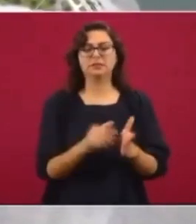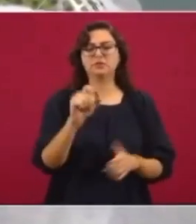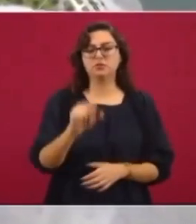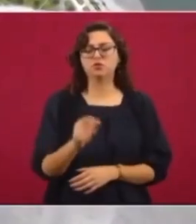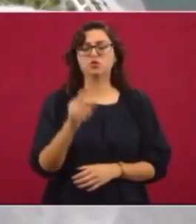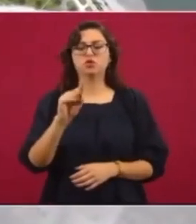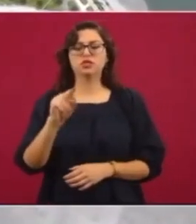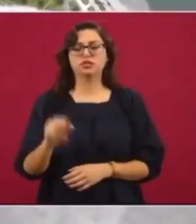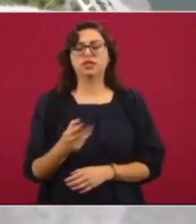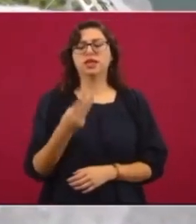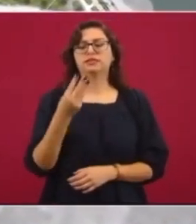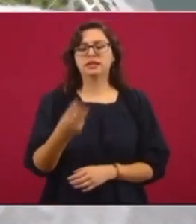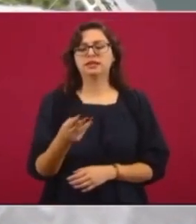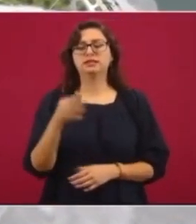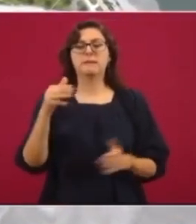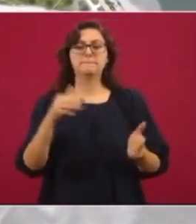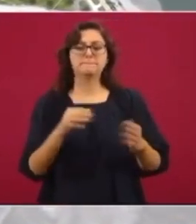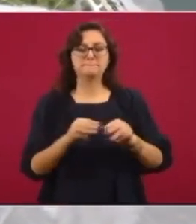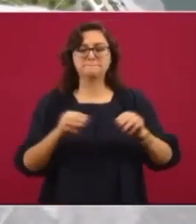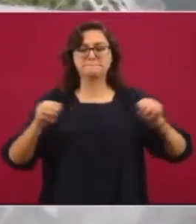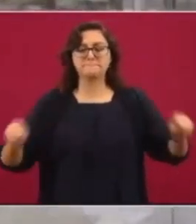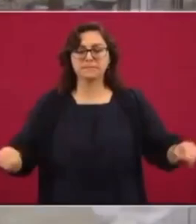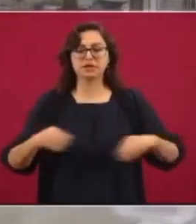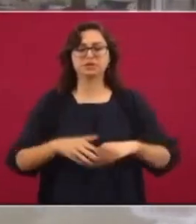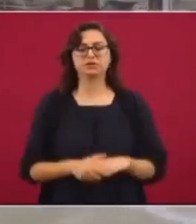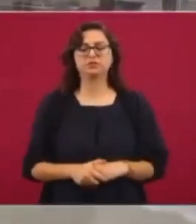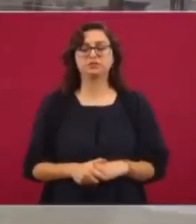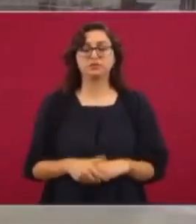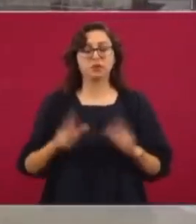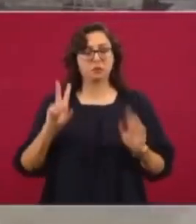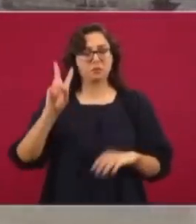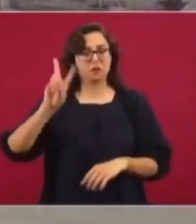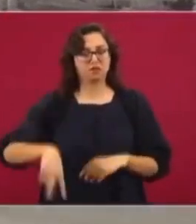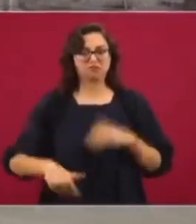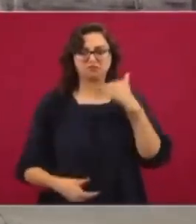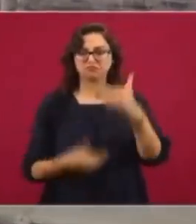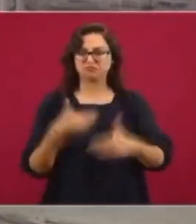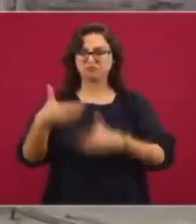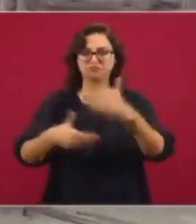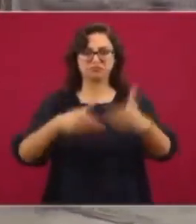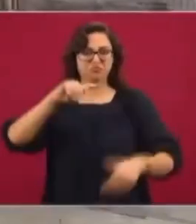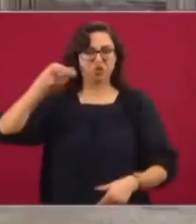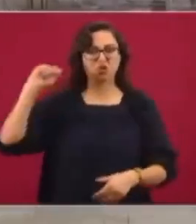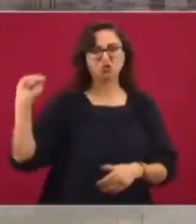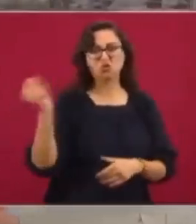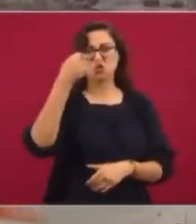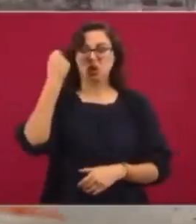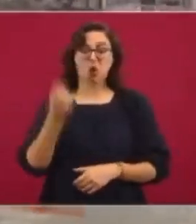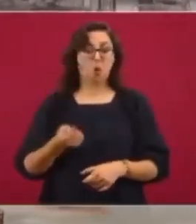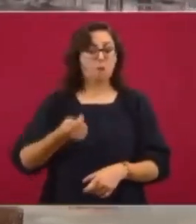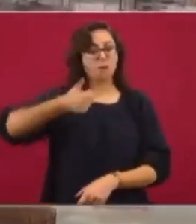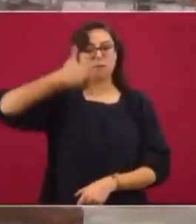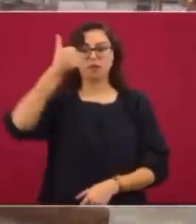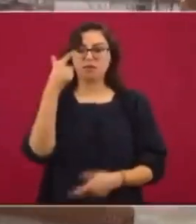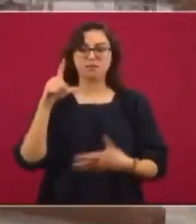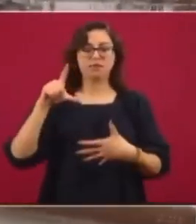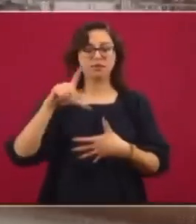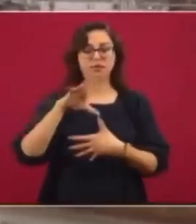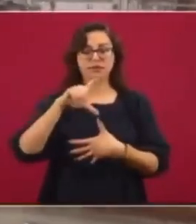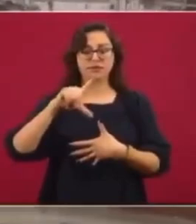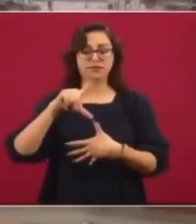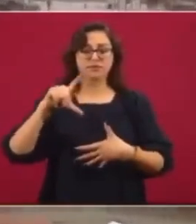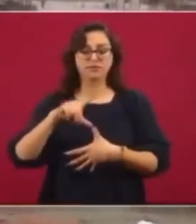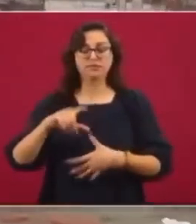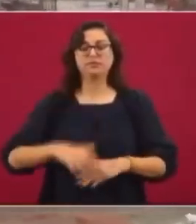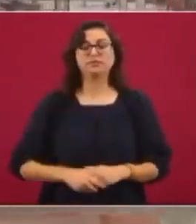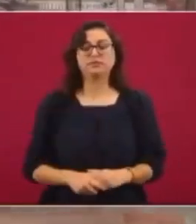27.789.83 metros cuadrados. Será de tecnología avanzada, ejemplo en América Latina y pieza fundamental dentro de la óptima operación de todas las plantas de proceso y